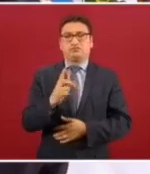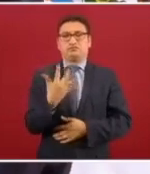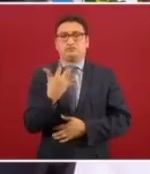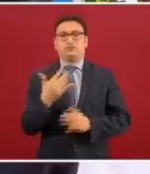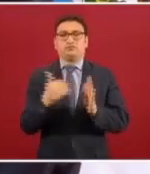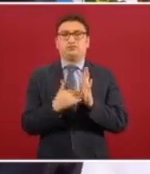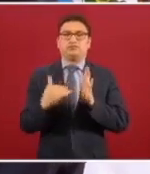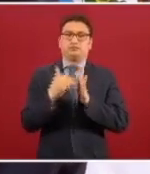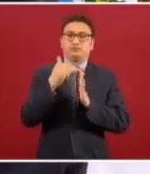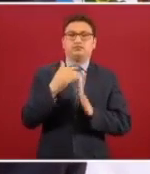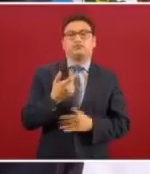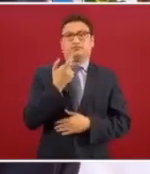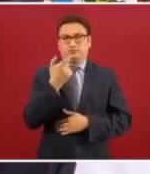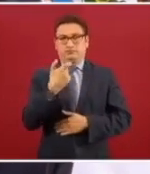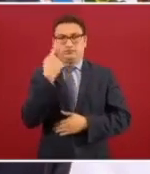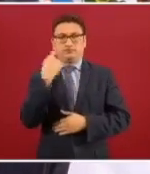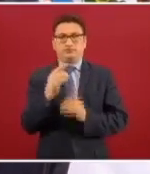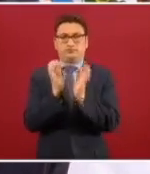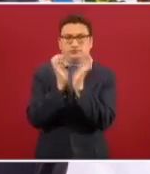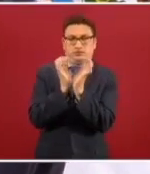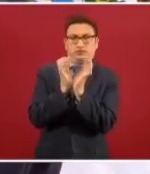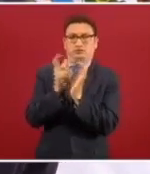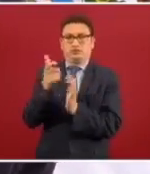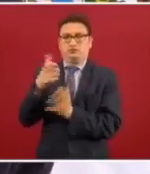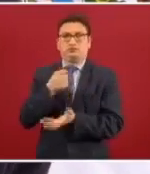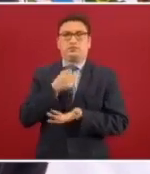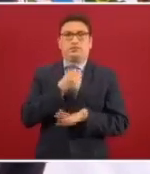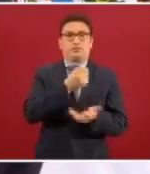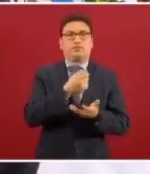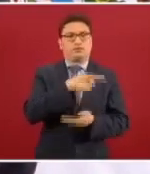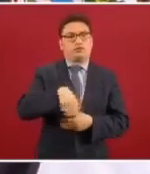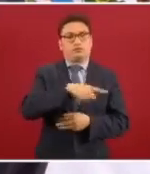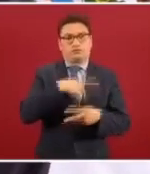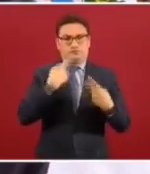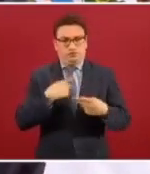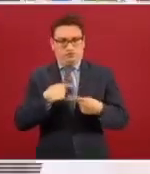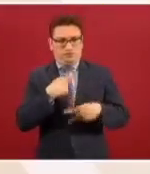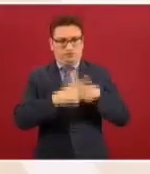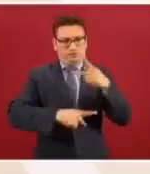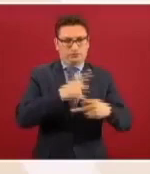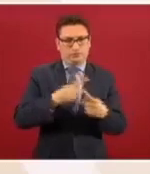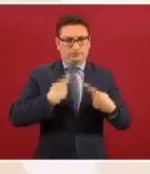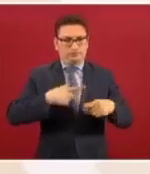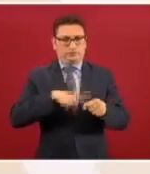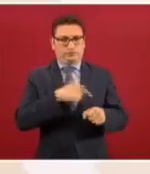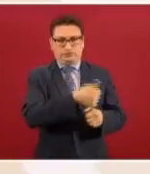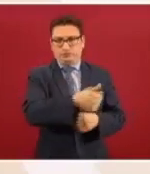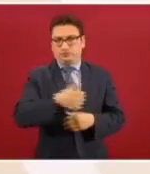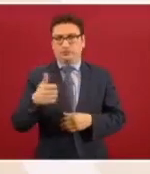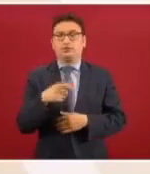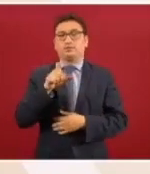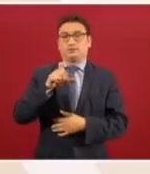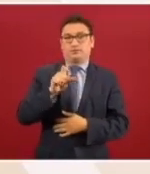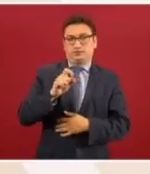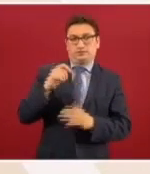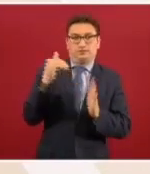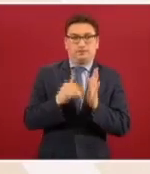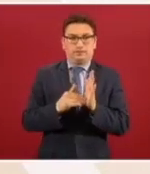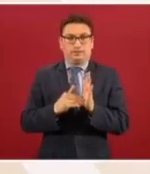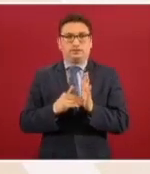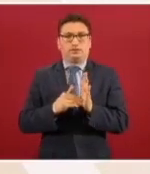35,000 millones de pesos del ISSSTE para entregar créditos personales que van de